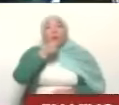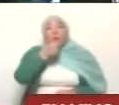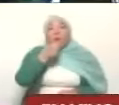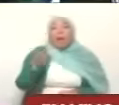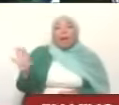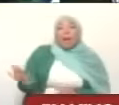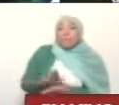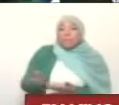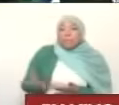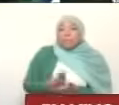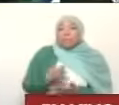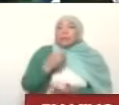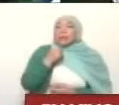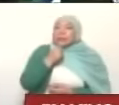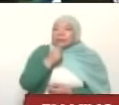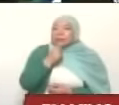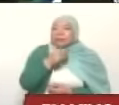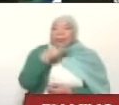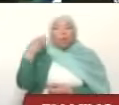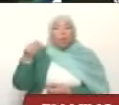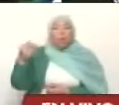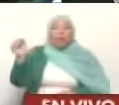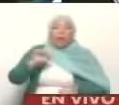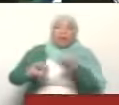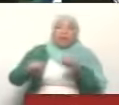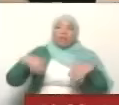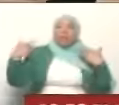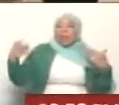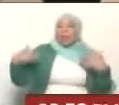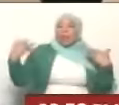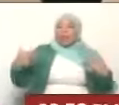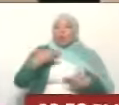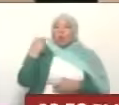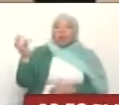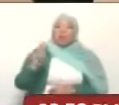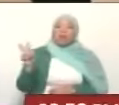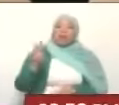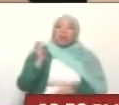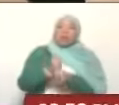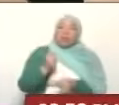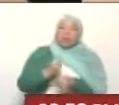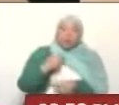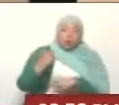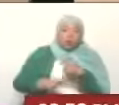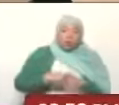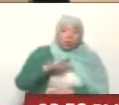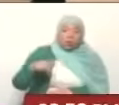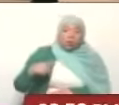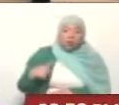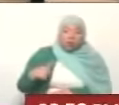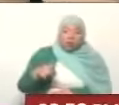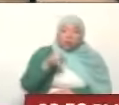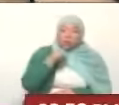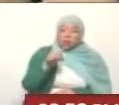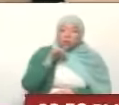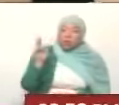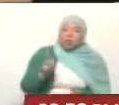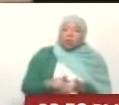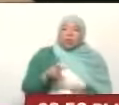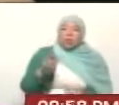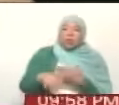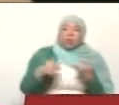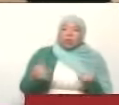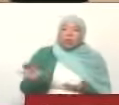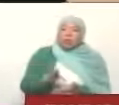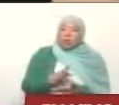muchachos. La Venezuela joven, de verdad, que defiende su alegría. Allí Camila y yo hicimos nuestra participación en el primer casting, pero Shuk